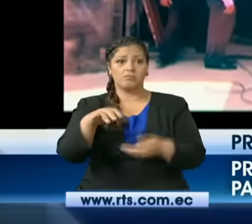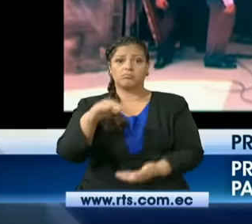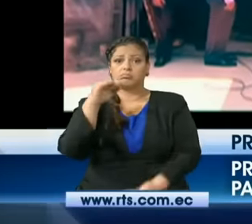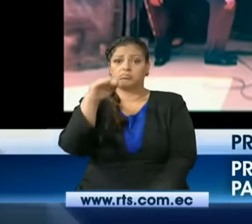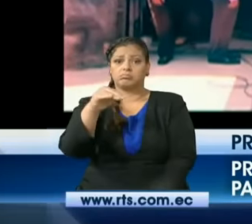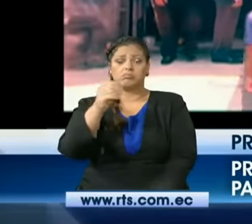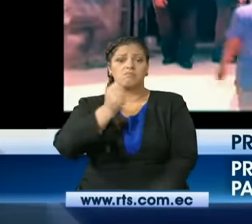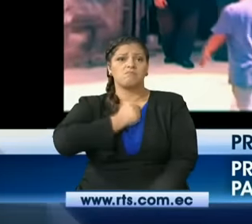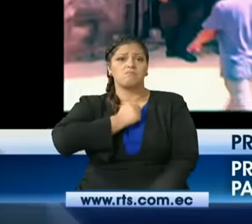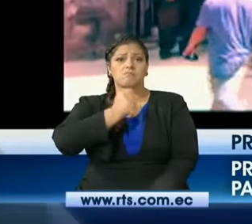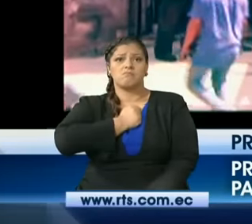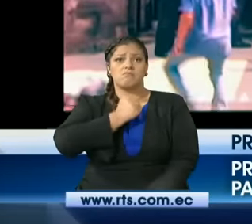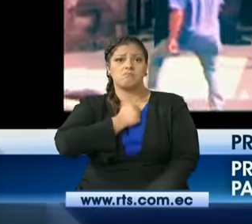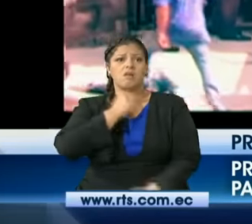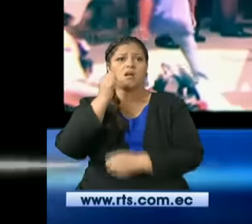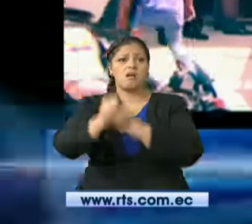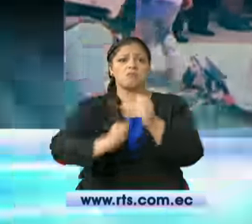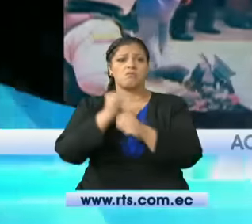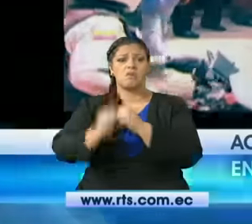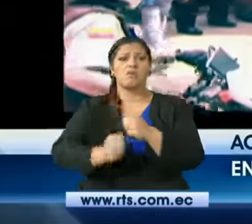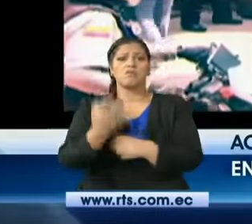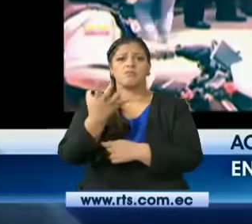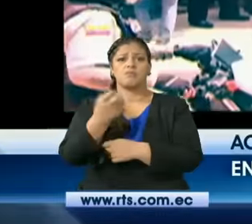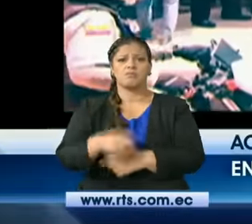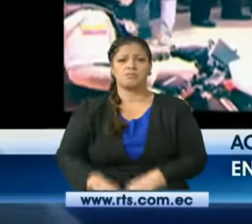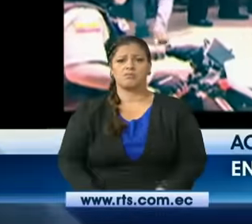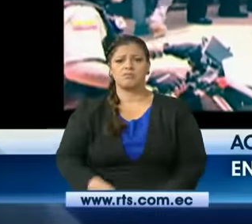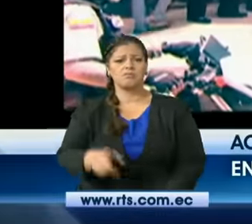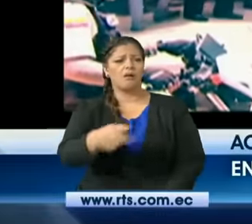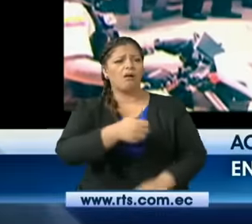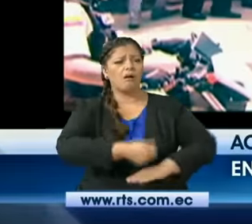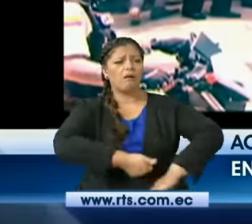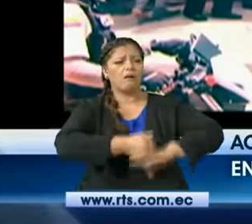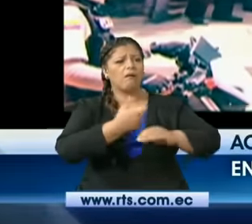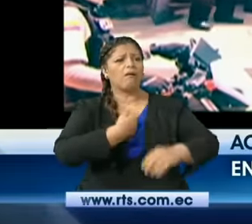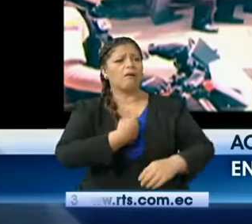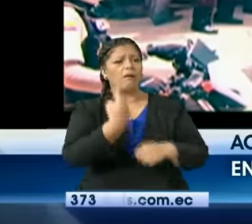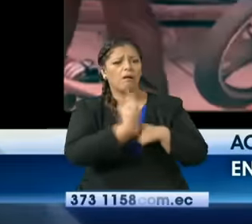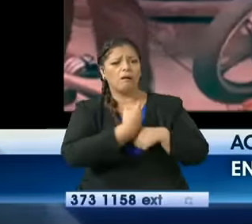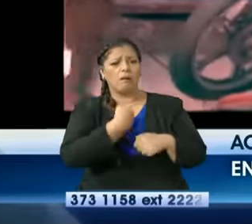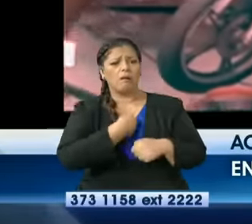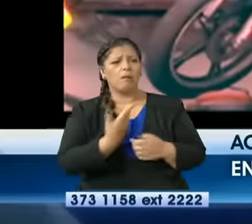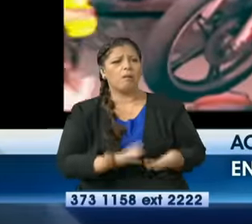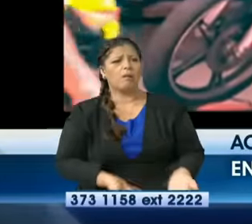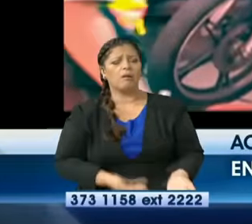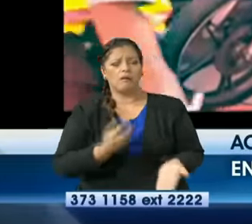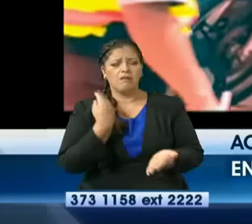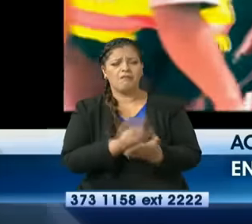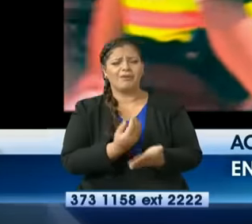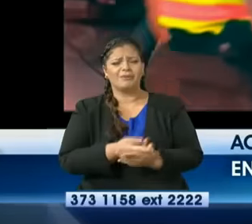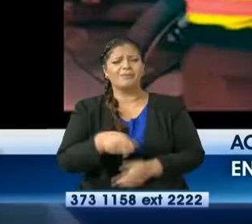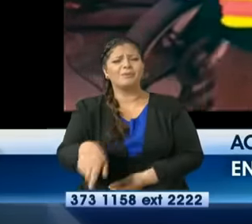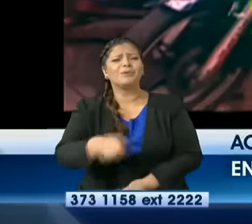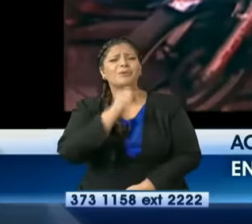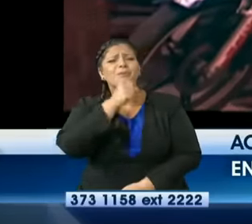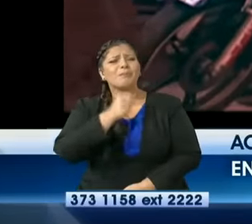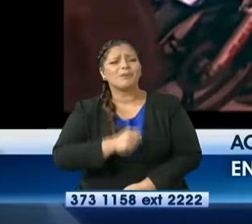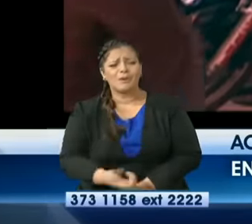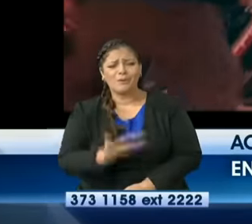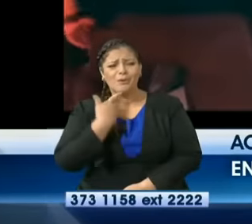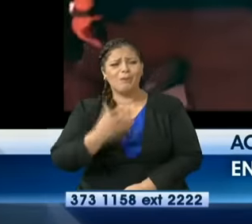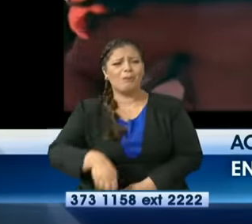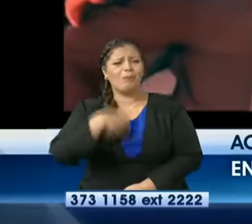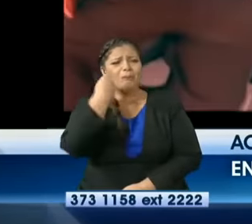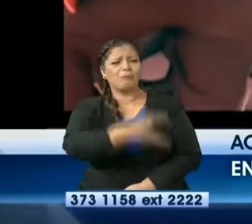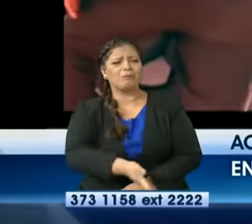Sinceramente, usted sabe que los documentos me piden factura y documentos de una máquina vieja de 15 años. Entonces, no podría ayudárselo, porque tendría que ir